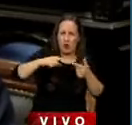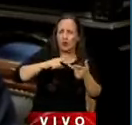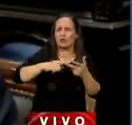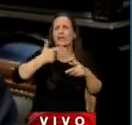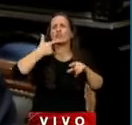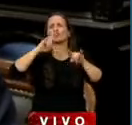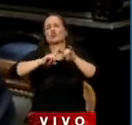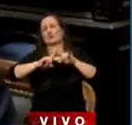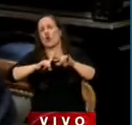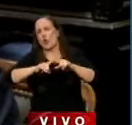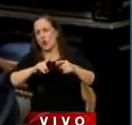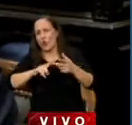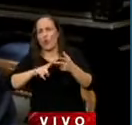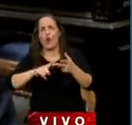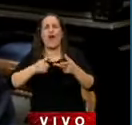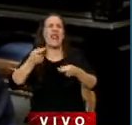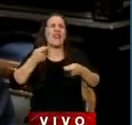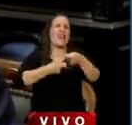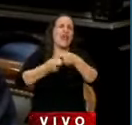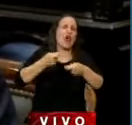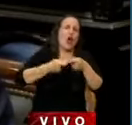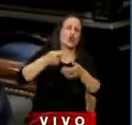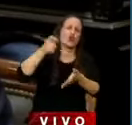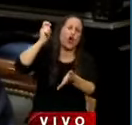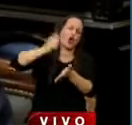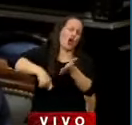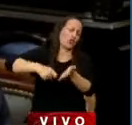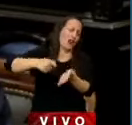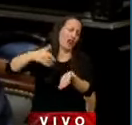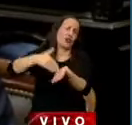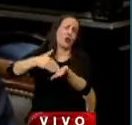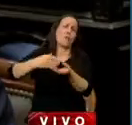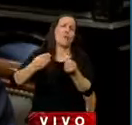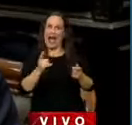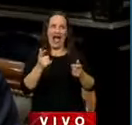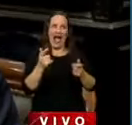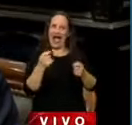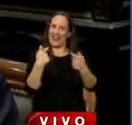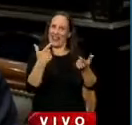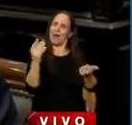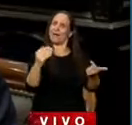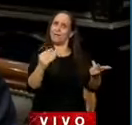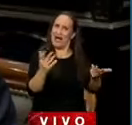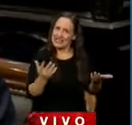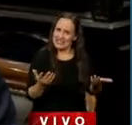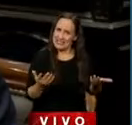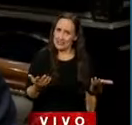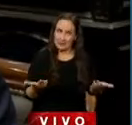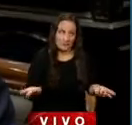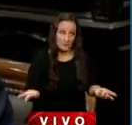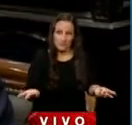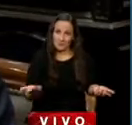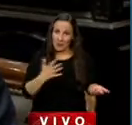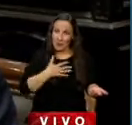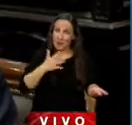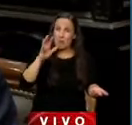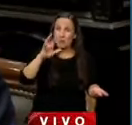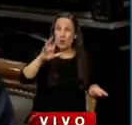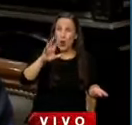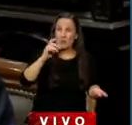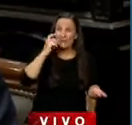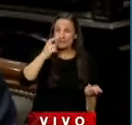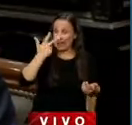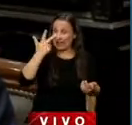mega shows, negocios y contratos millonarios para los amigos del poder. ¿Saben cuánto le han aumentado a mi provincia en